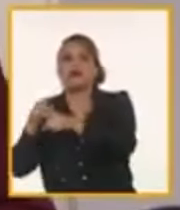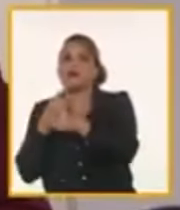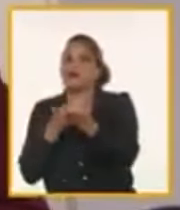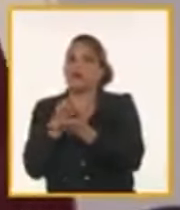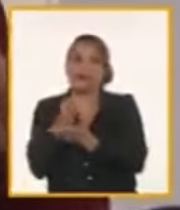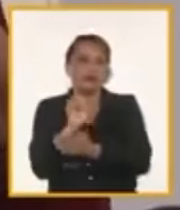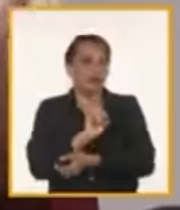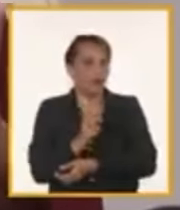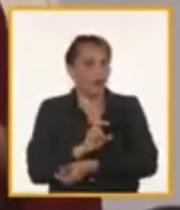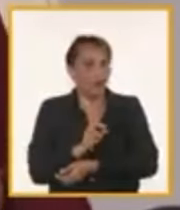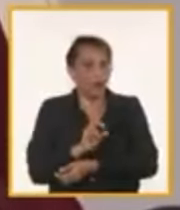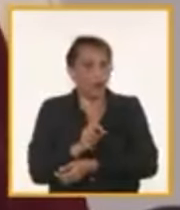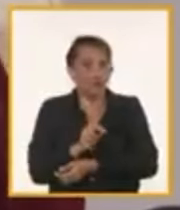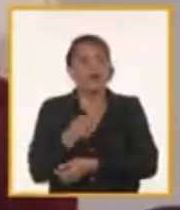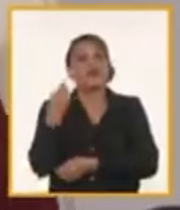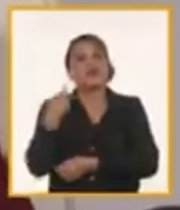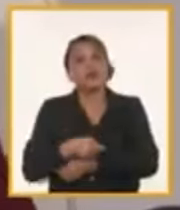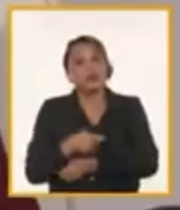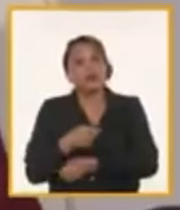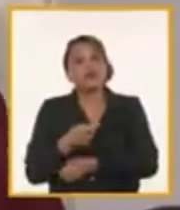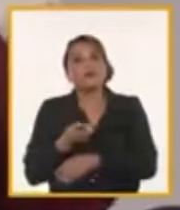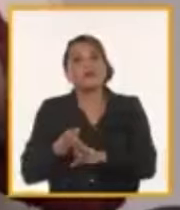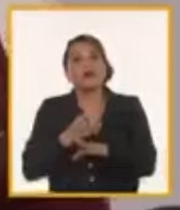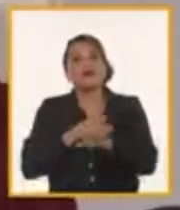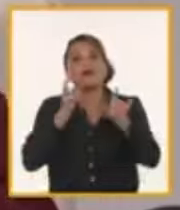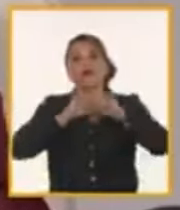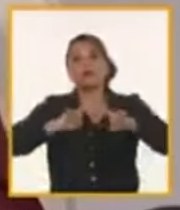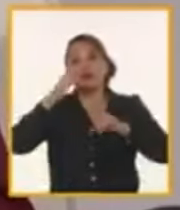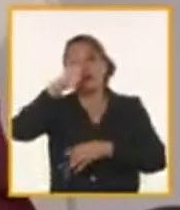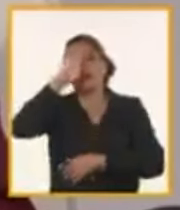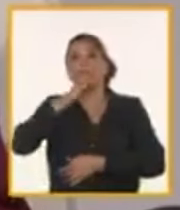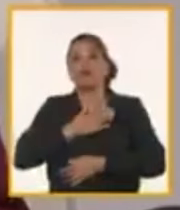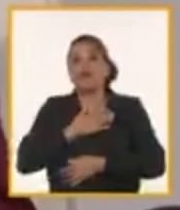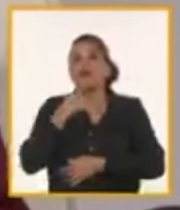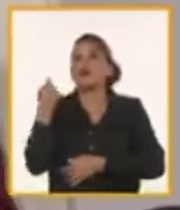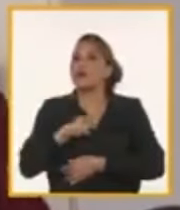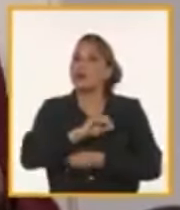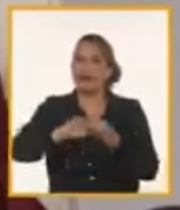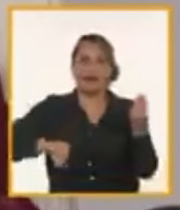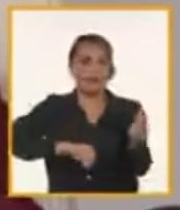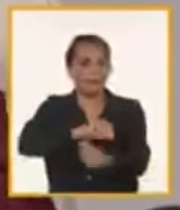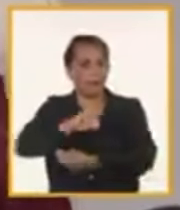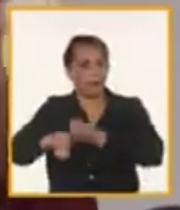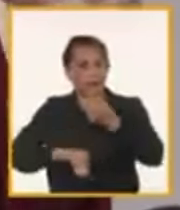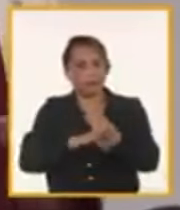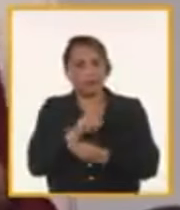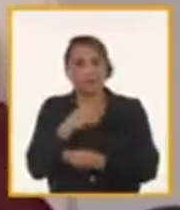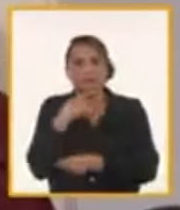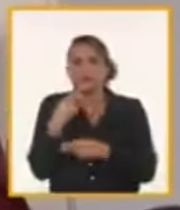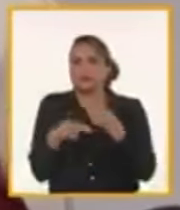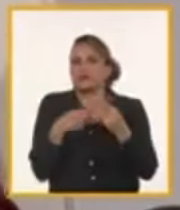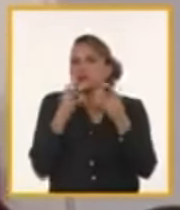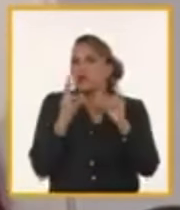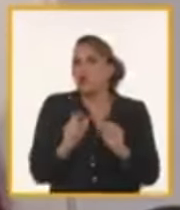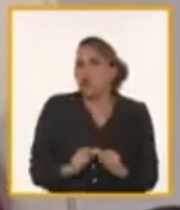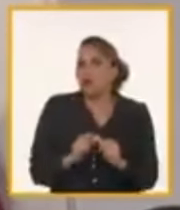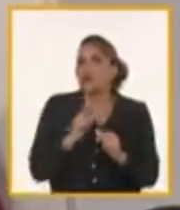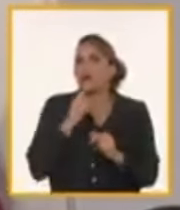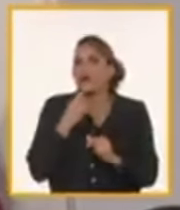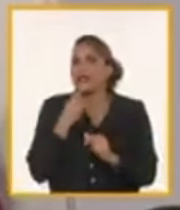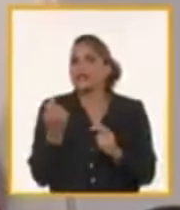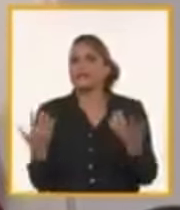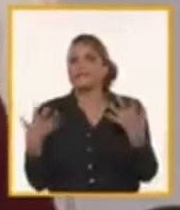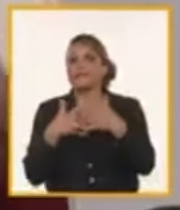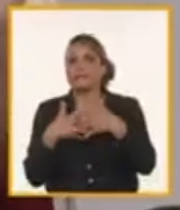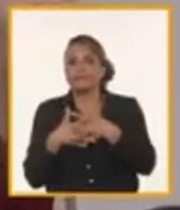de estudio No eso lleva también para la universidad cubana una transformación que es cuánto podemos hacer para poder estar intercambiando Y